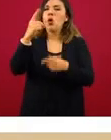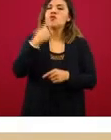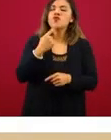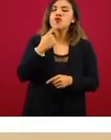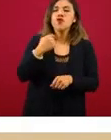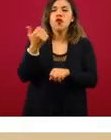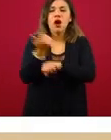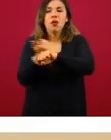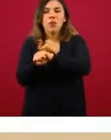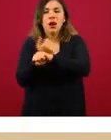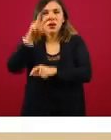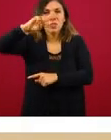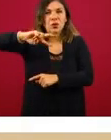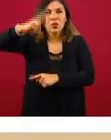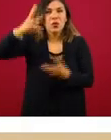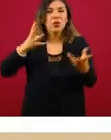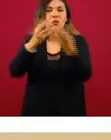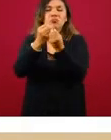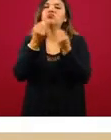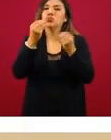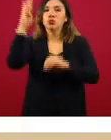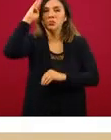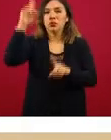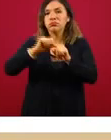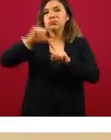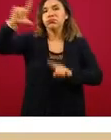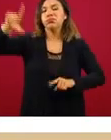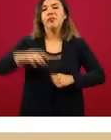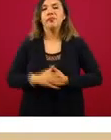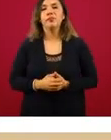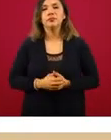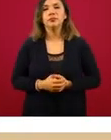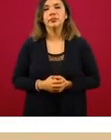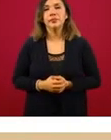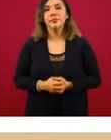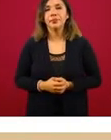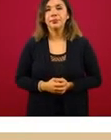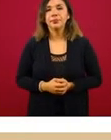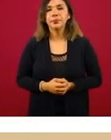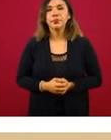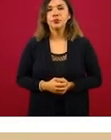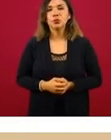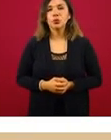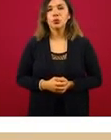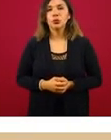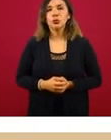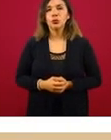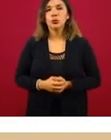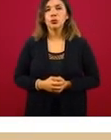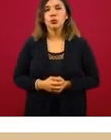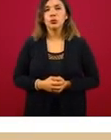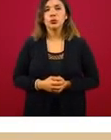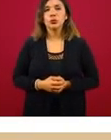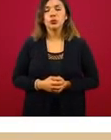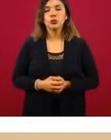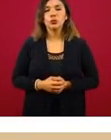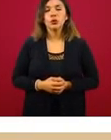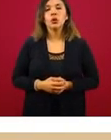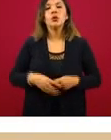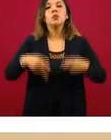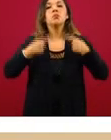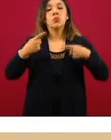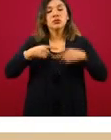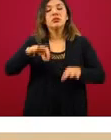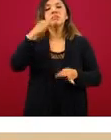estamos teniendo esta presentación. Si pasamos a la siguiente diapositiva, aquí tenemos los casos